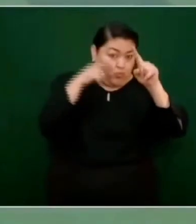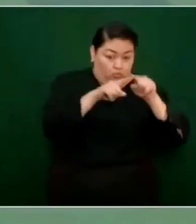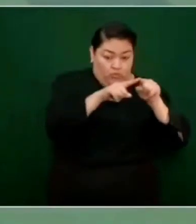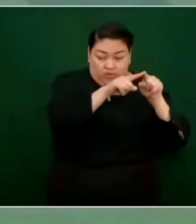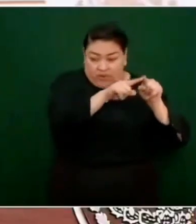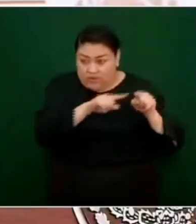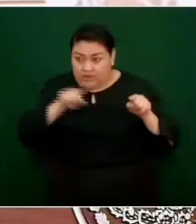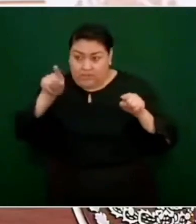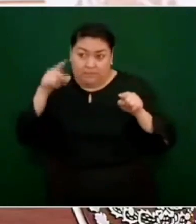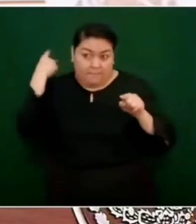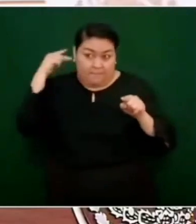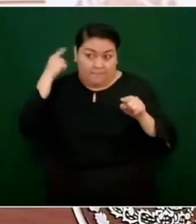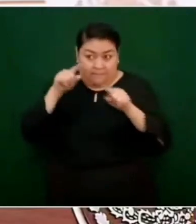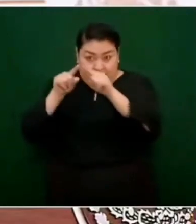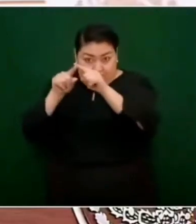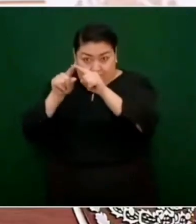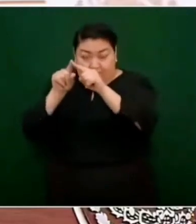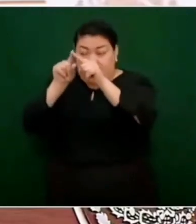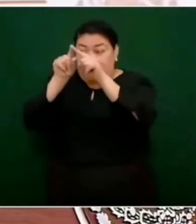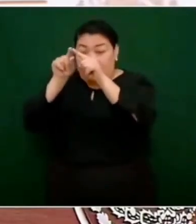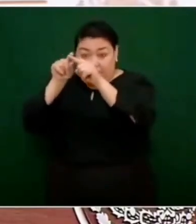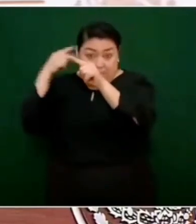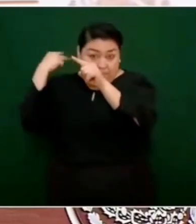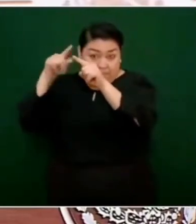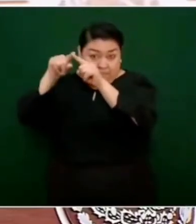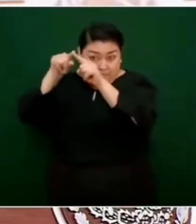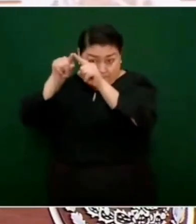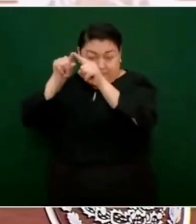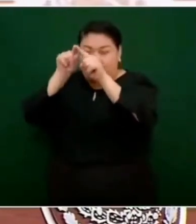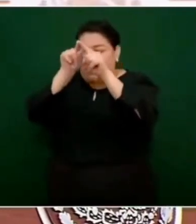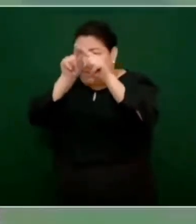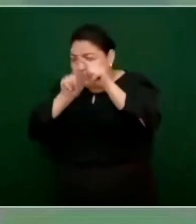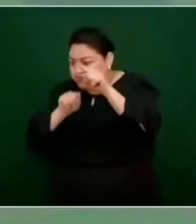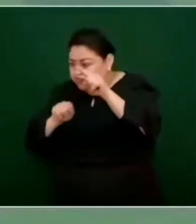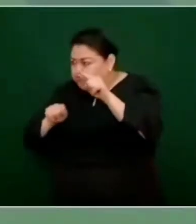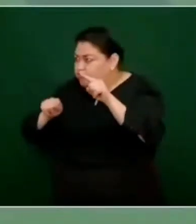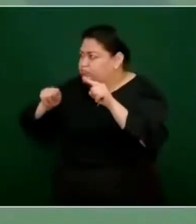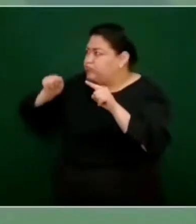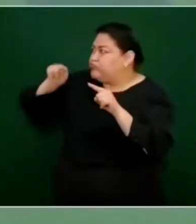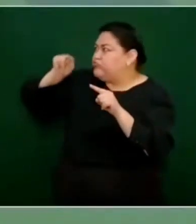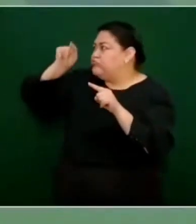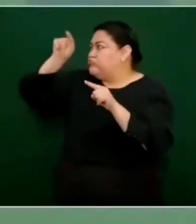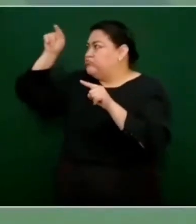Puebla-Veracruz y Veracruz hasta el sureste.